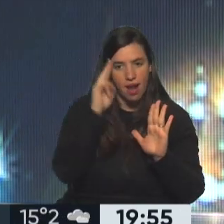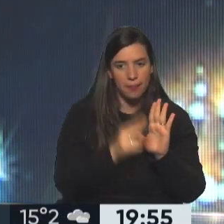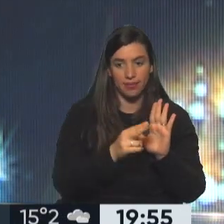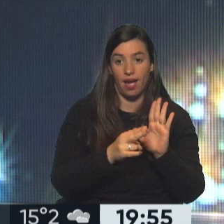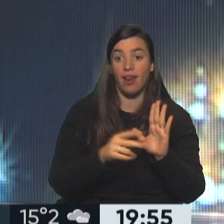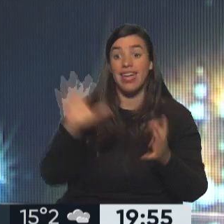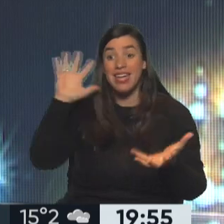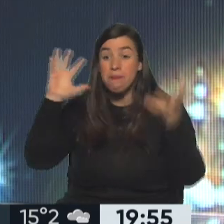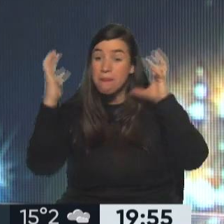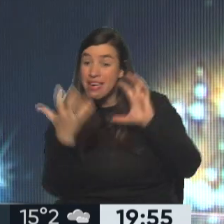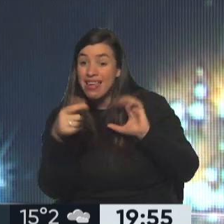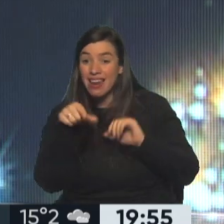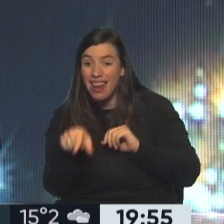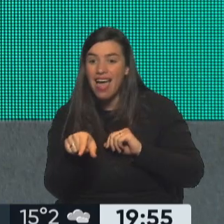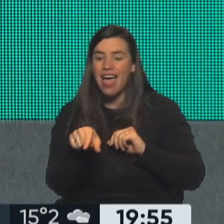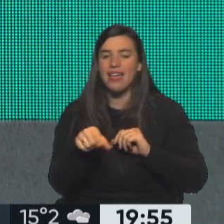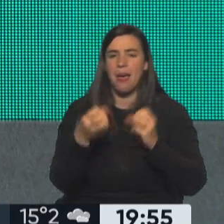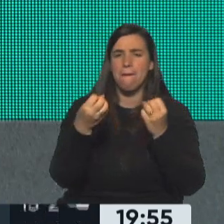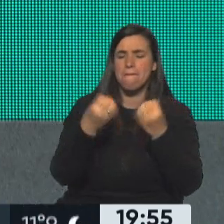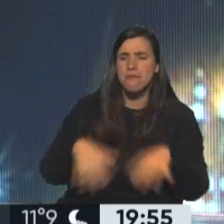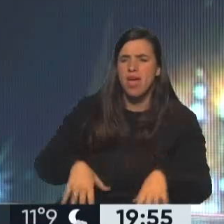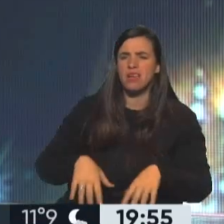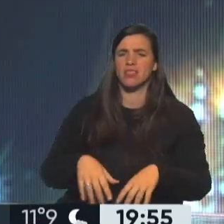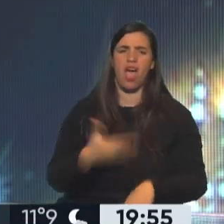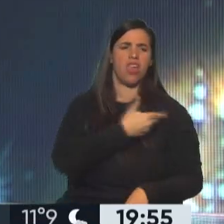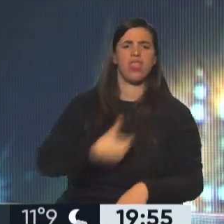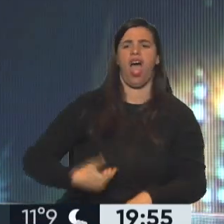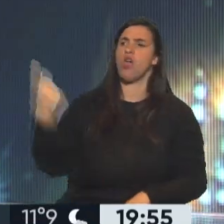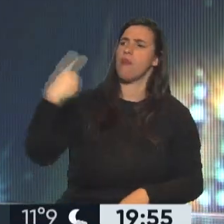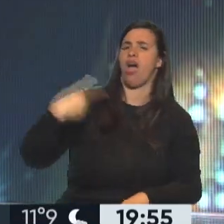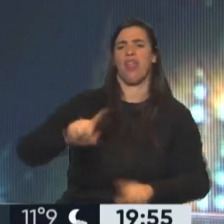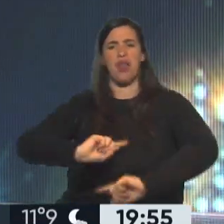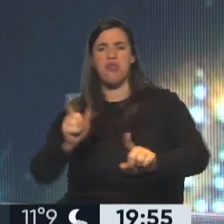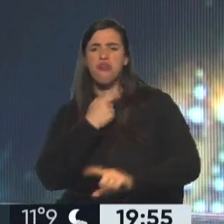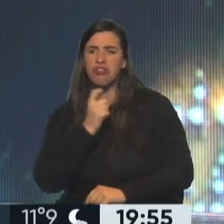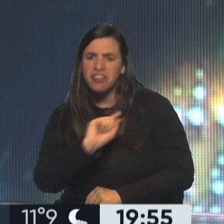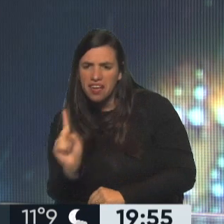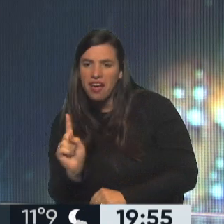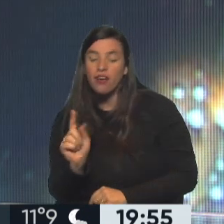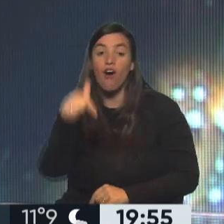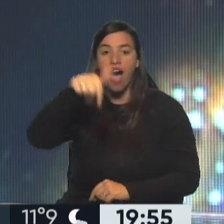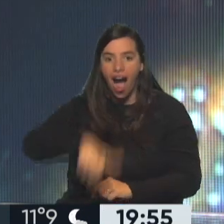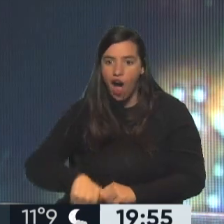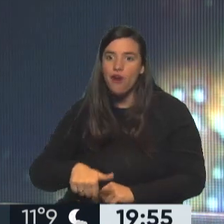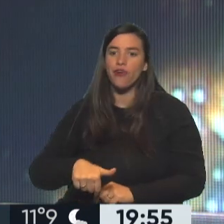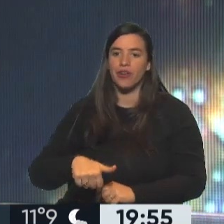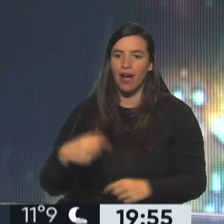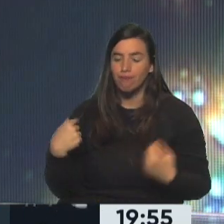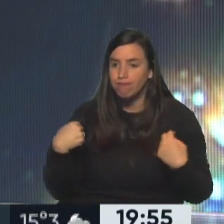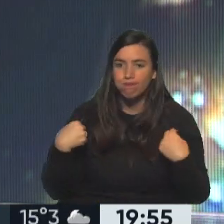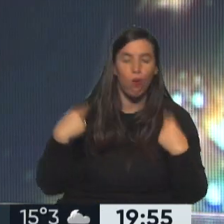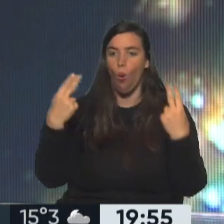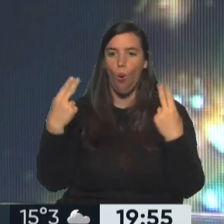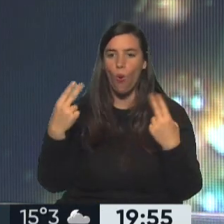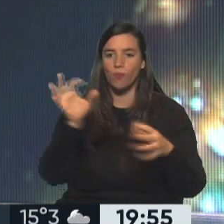cuando empiezan con la idea de, bueno, la infectadura, no quiero que el Estado me diga nada. Bueno, ahora la gran audacia que tiene que tener un proyecto